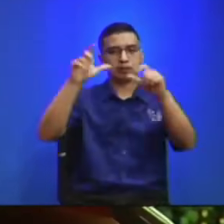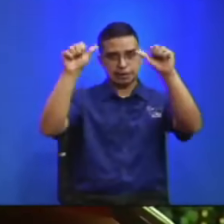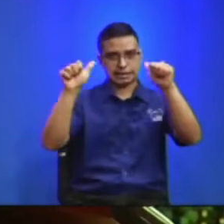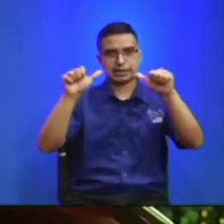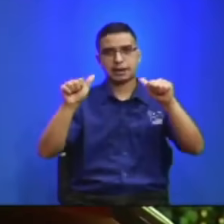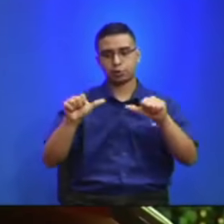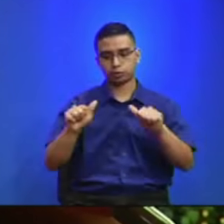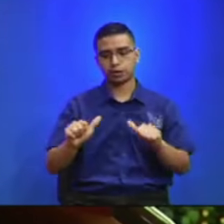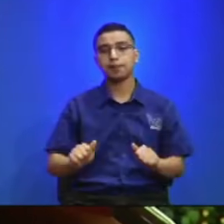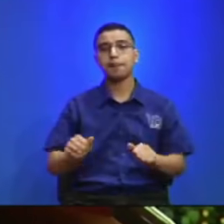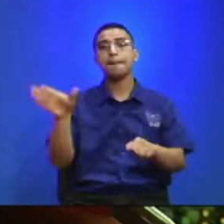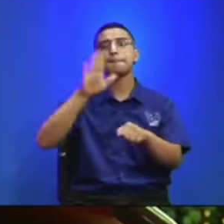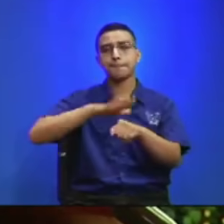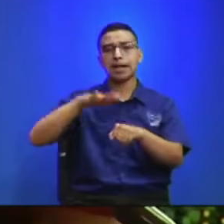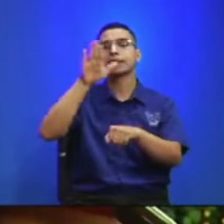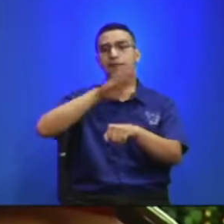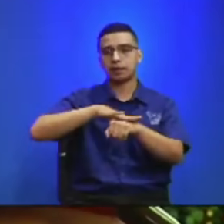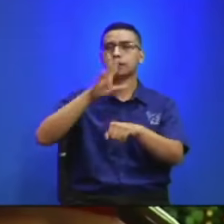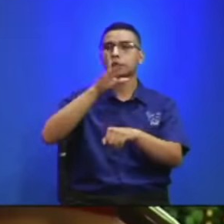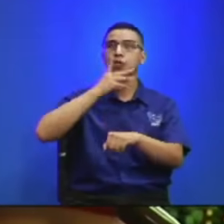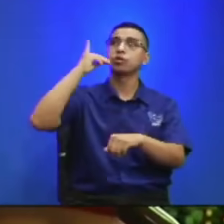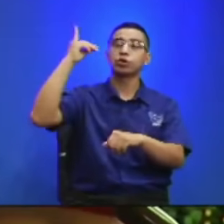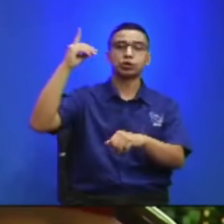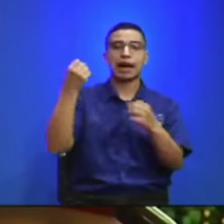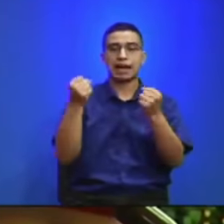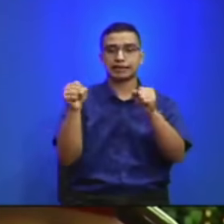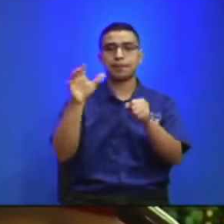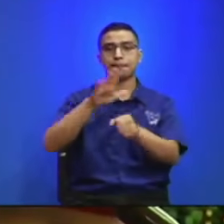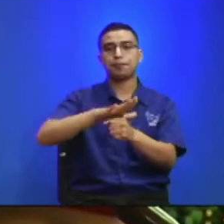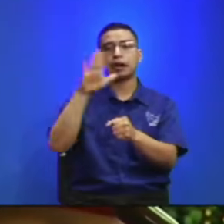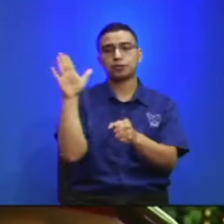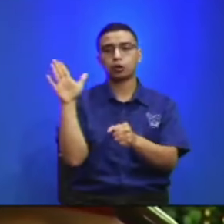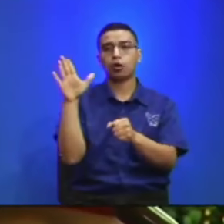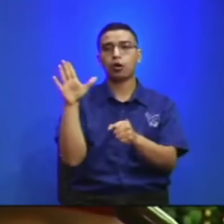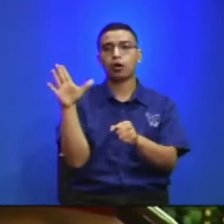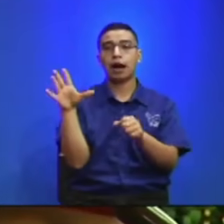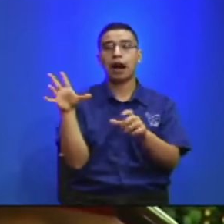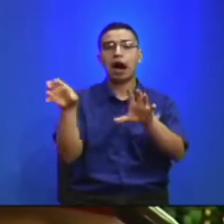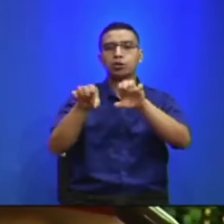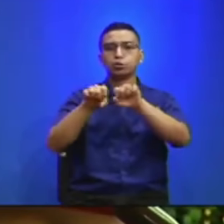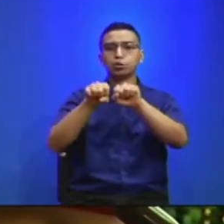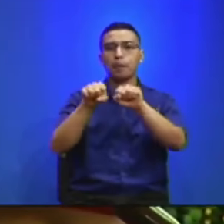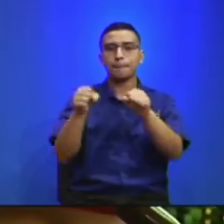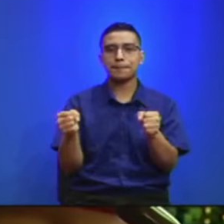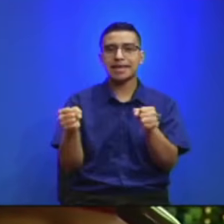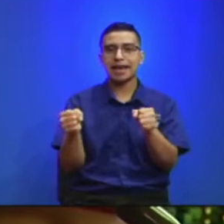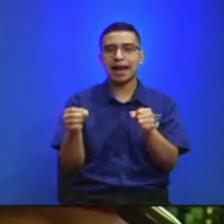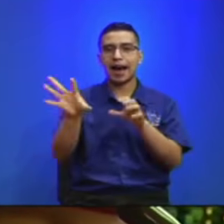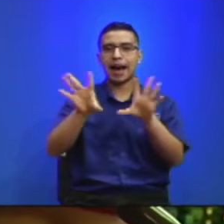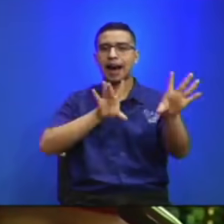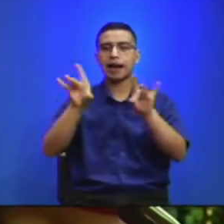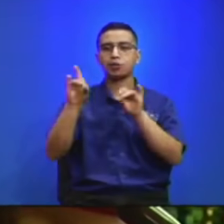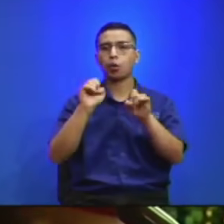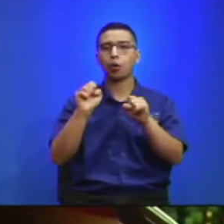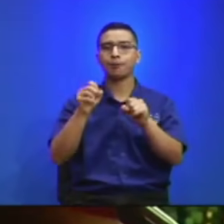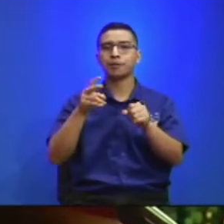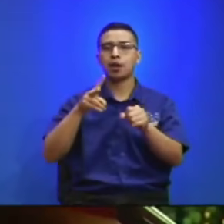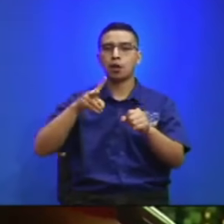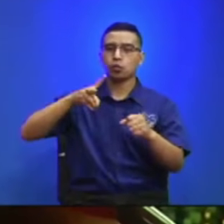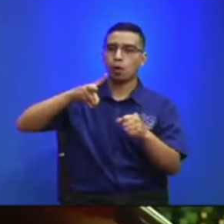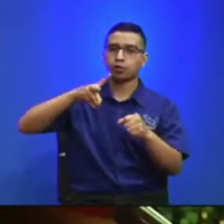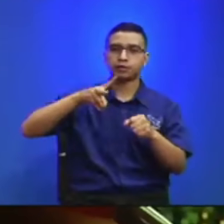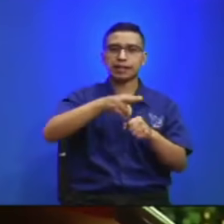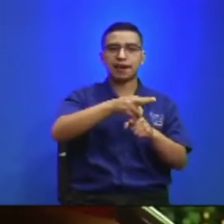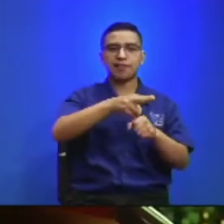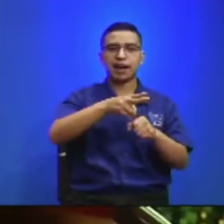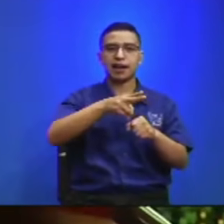más y más nos damos cuenta que cada vez que dios hace un pacto y rompía algo cortaba algo